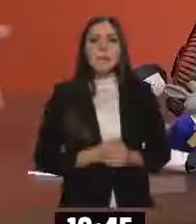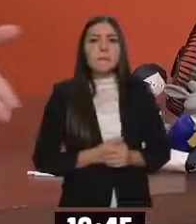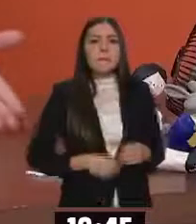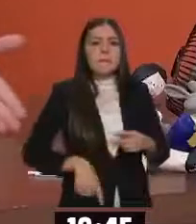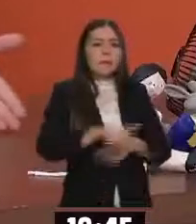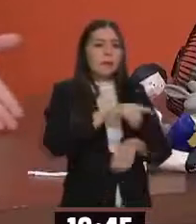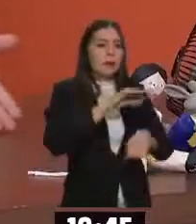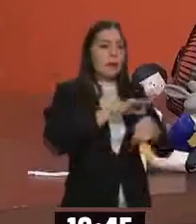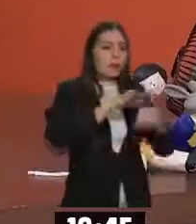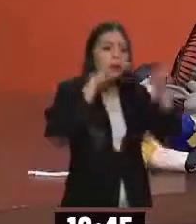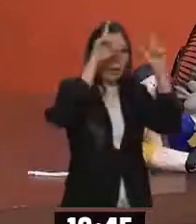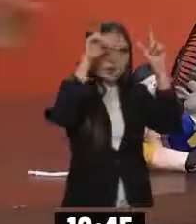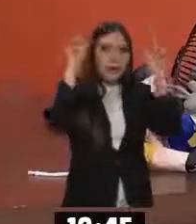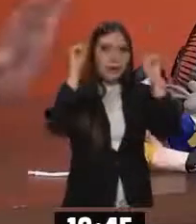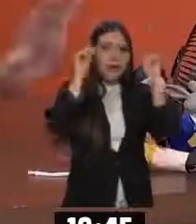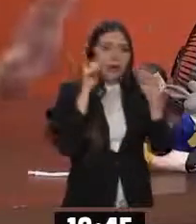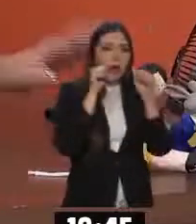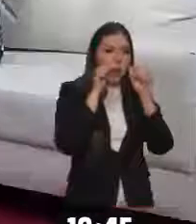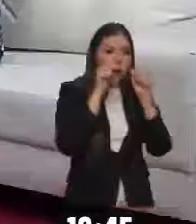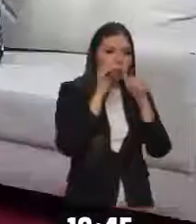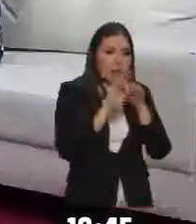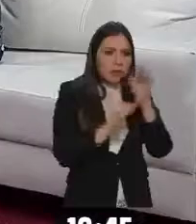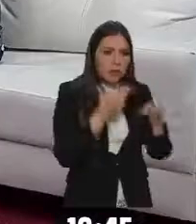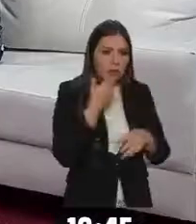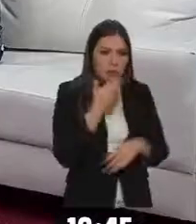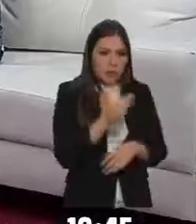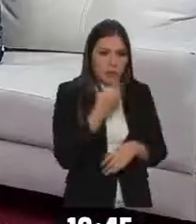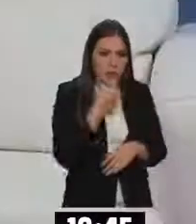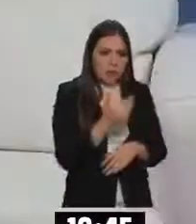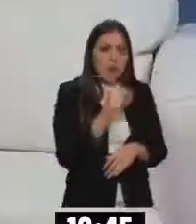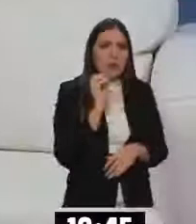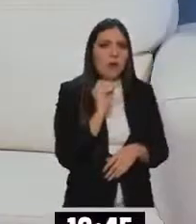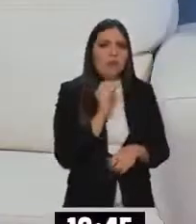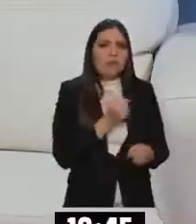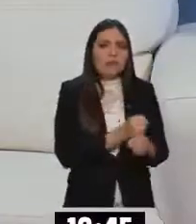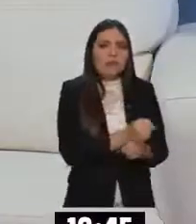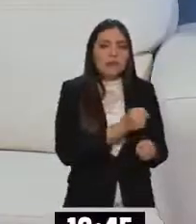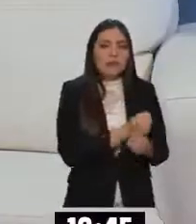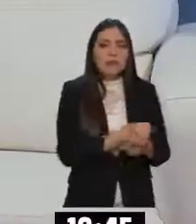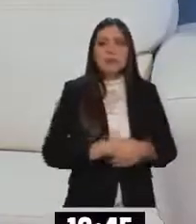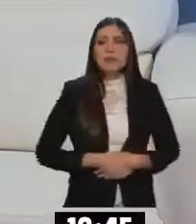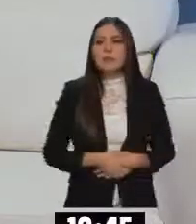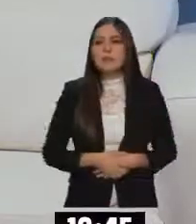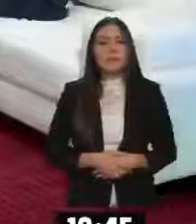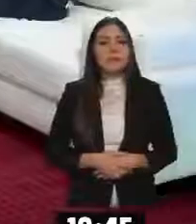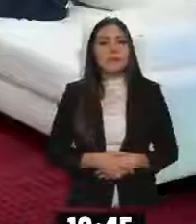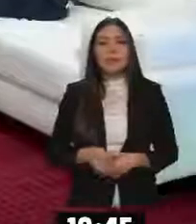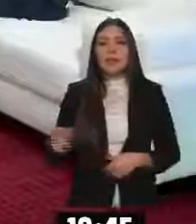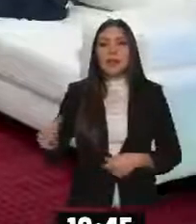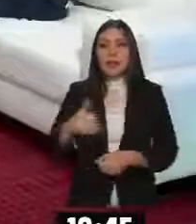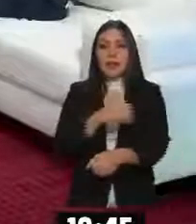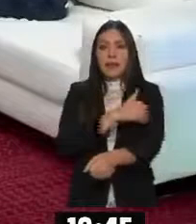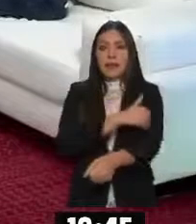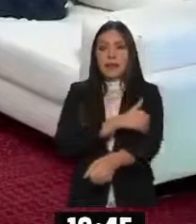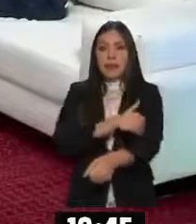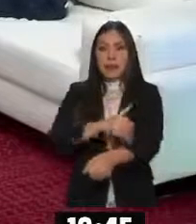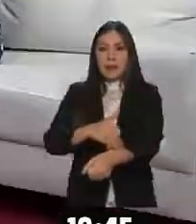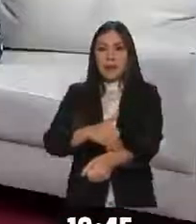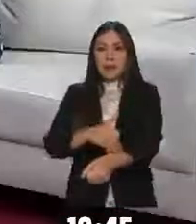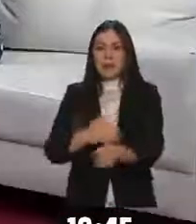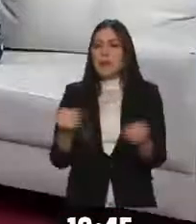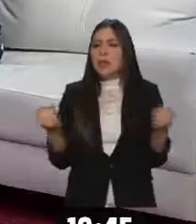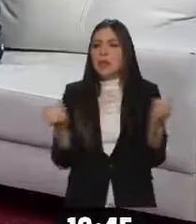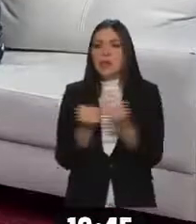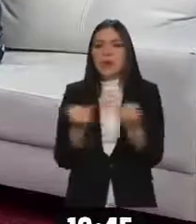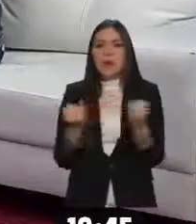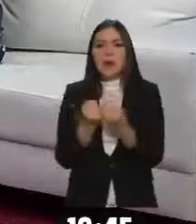empático hacia estos pacientes, no me los maltratan. Son los mismos que los migrantes, las familias, más o menos los